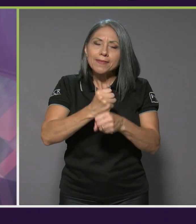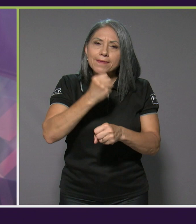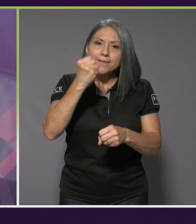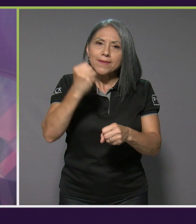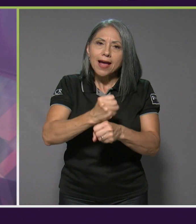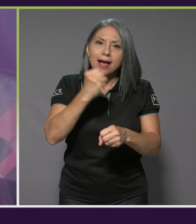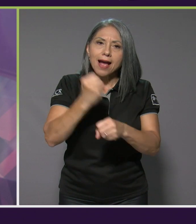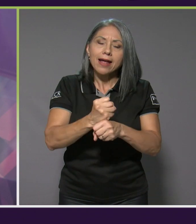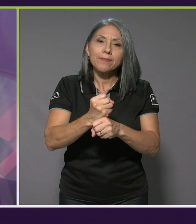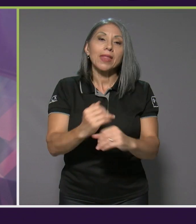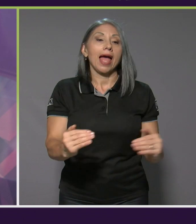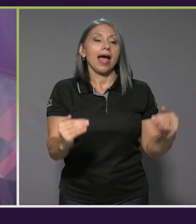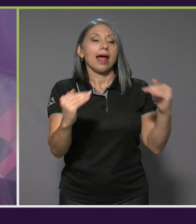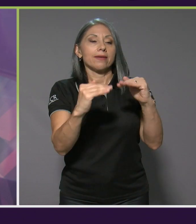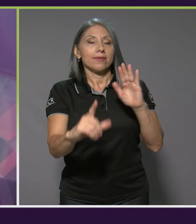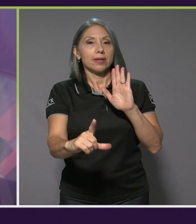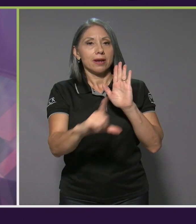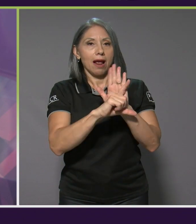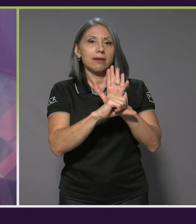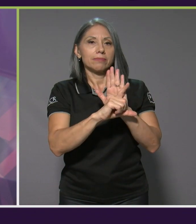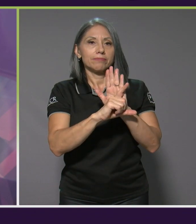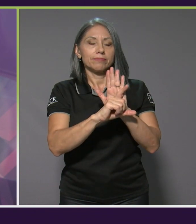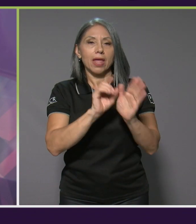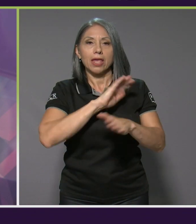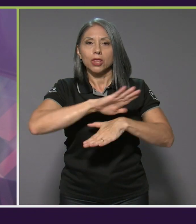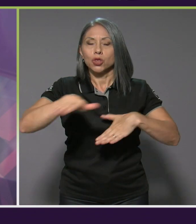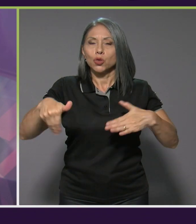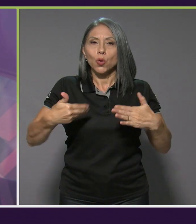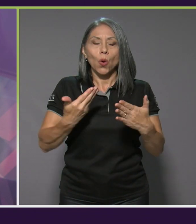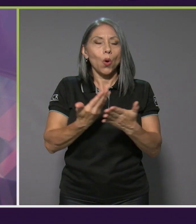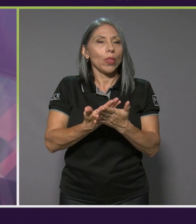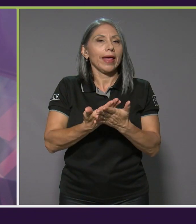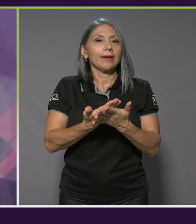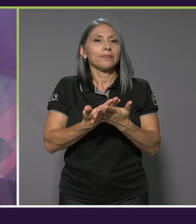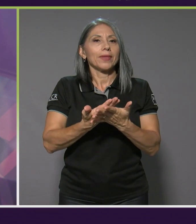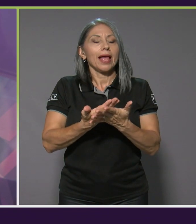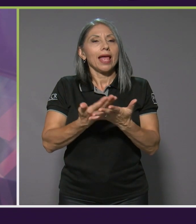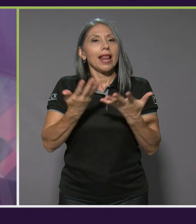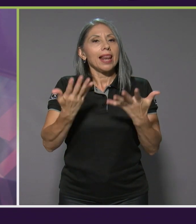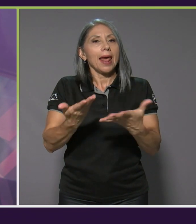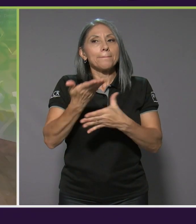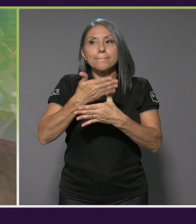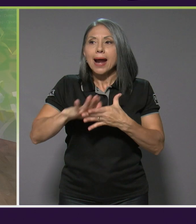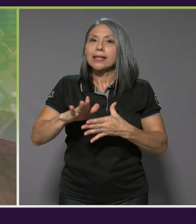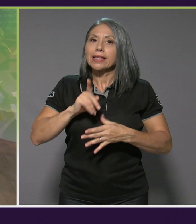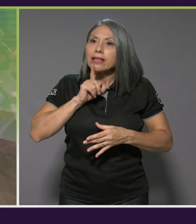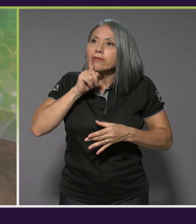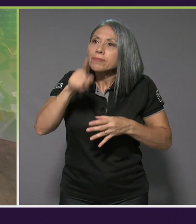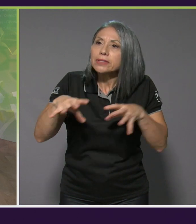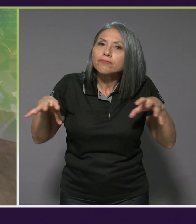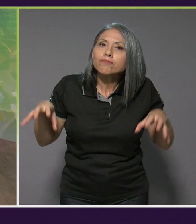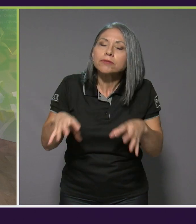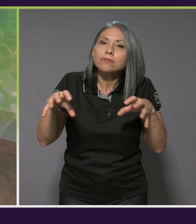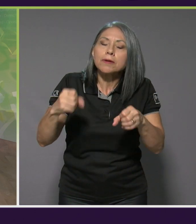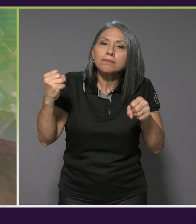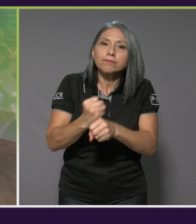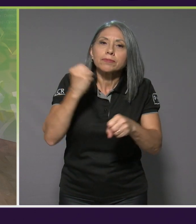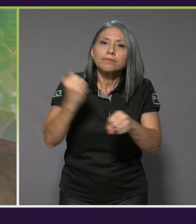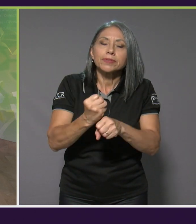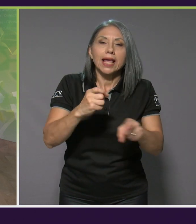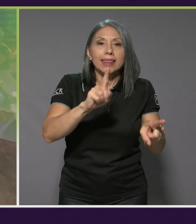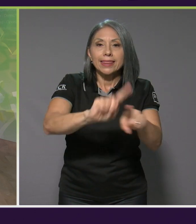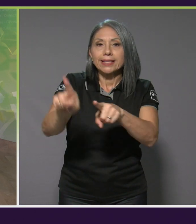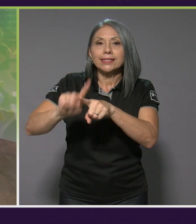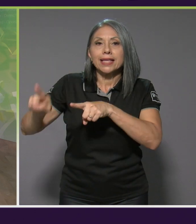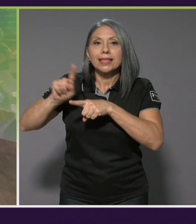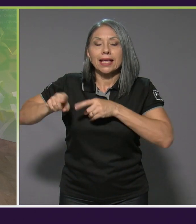la parte legal, en todo lo que es la parte ejecutiva, donde hay distintas instancias